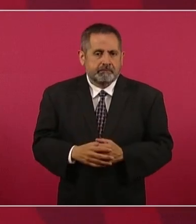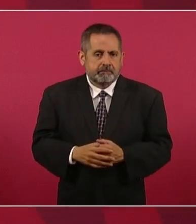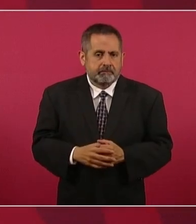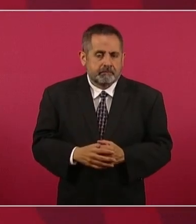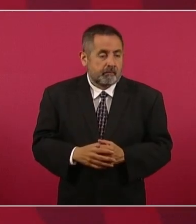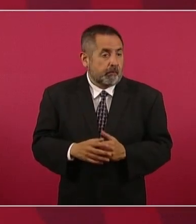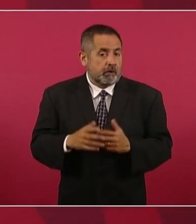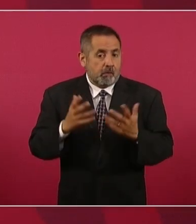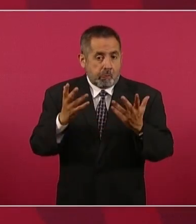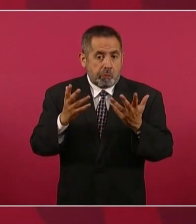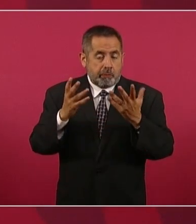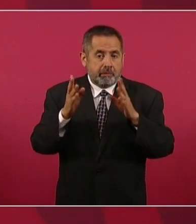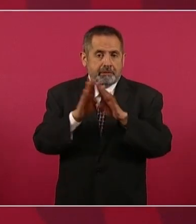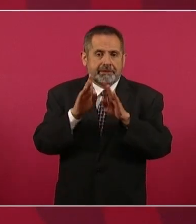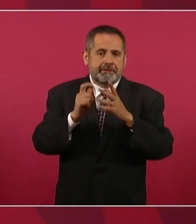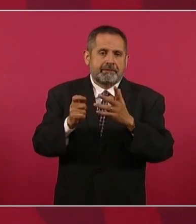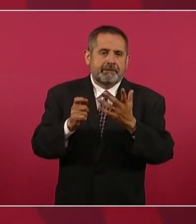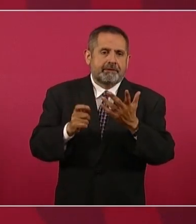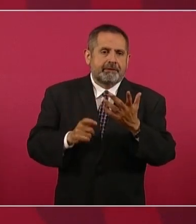Entonces,